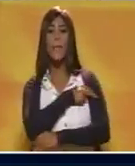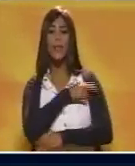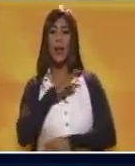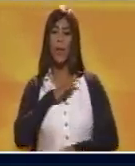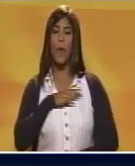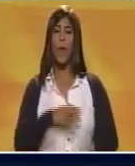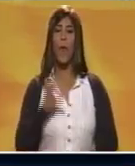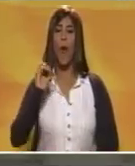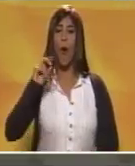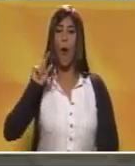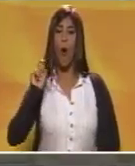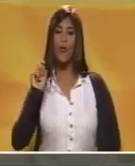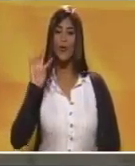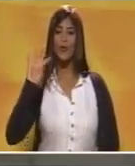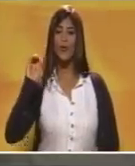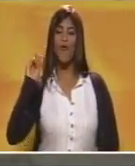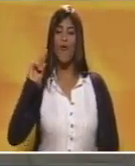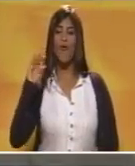Oxford.